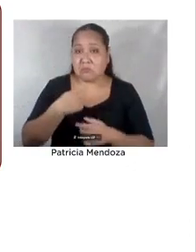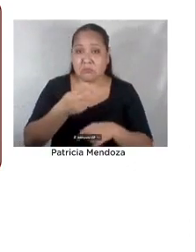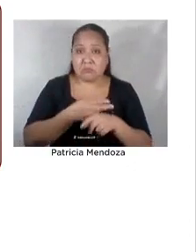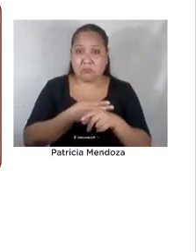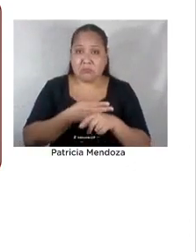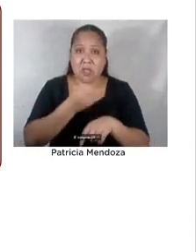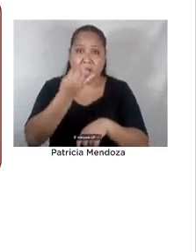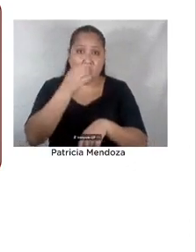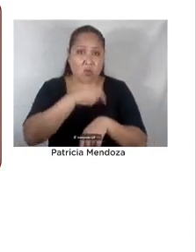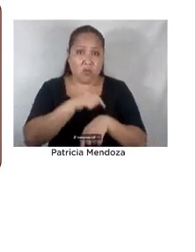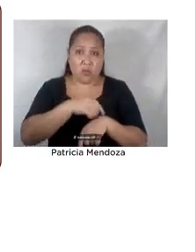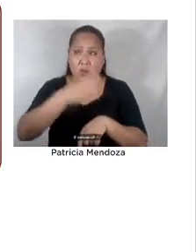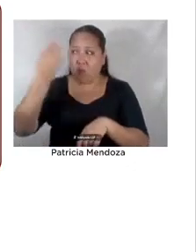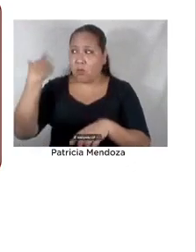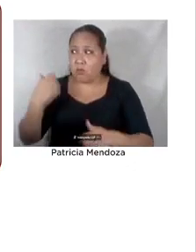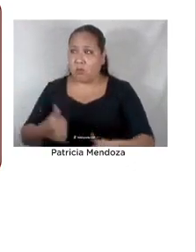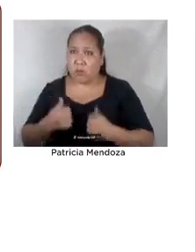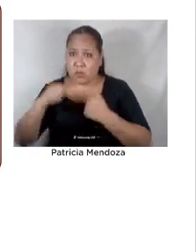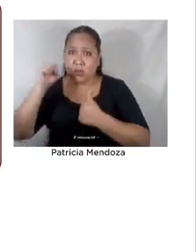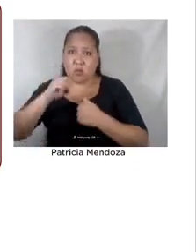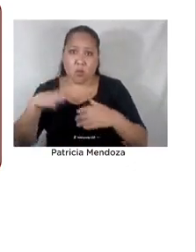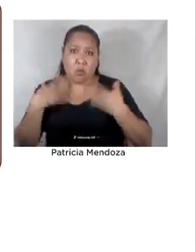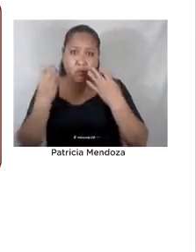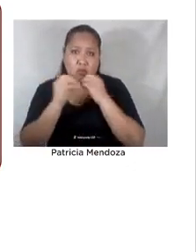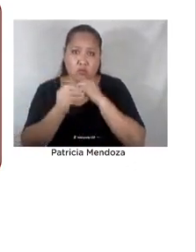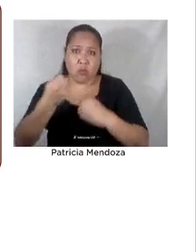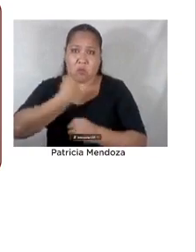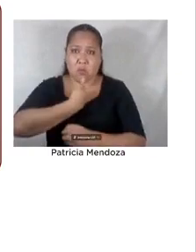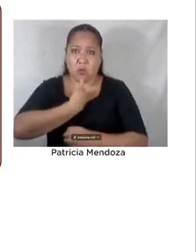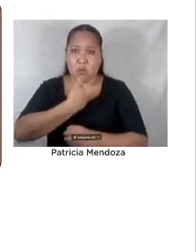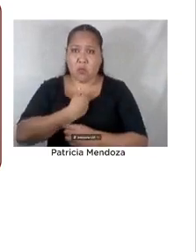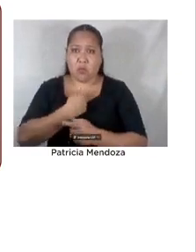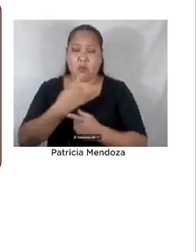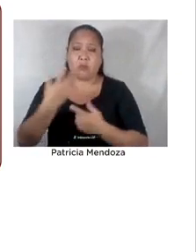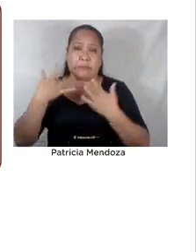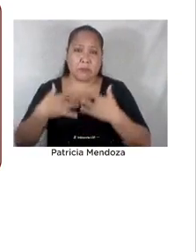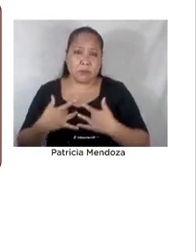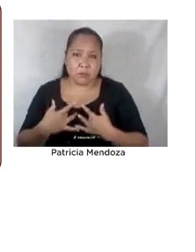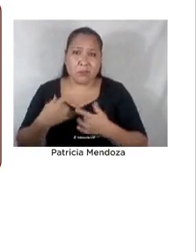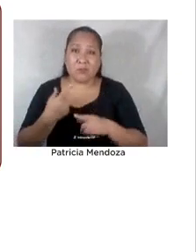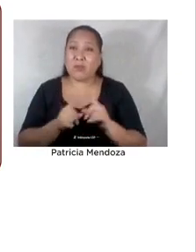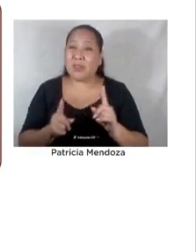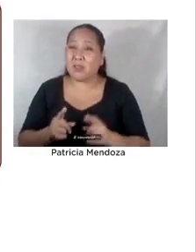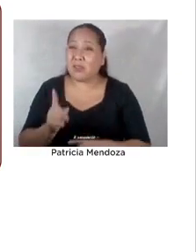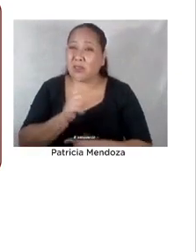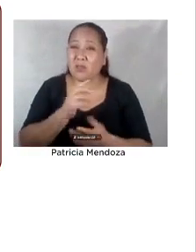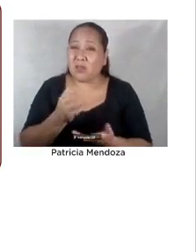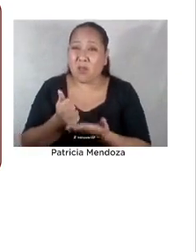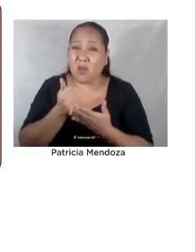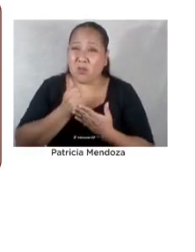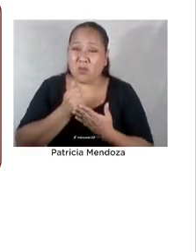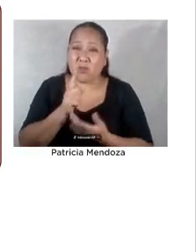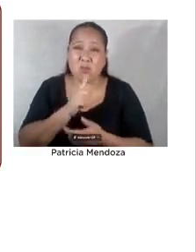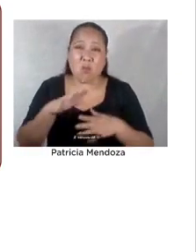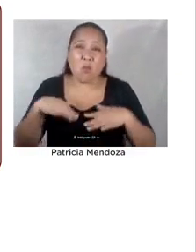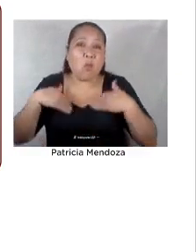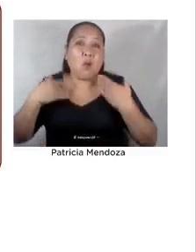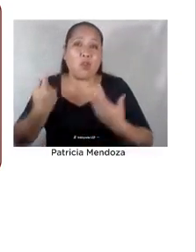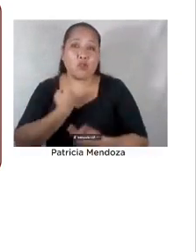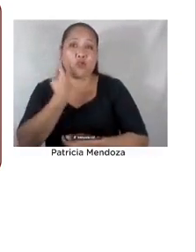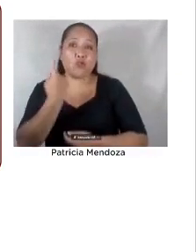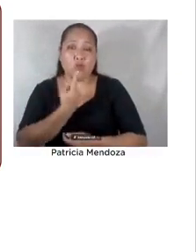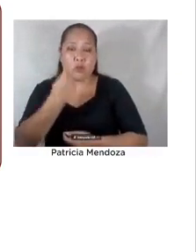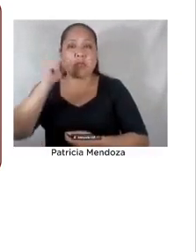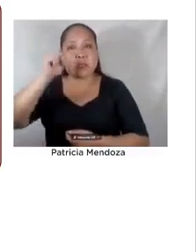algunos recursos para enfrentar esta tristeza, pero de repente ya no me sirven. Si ya no me sirven o no me son suficientes, es válido y es